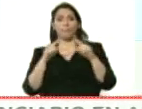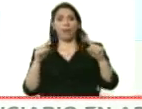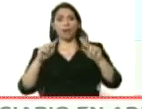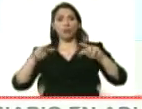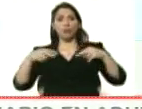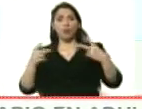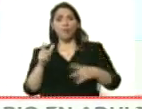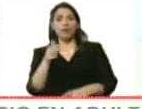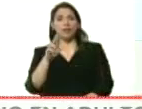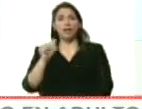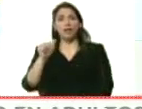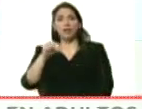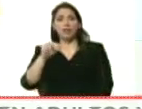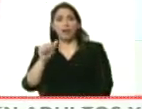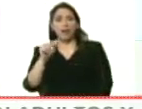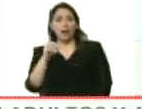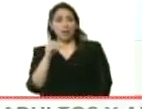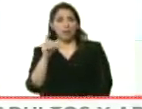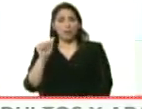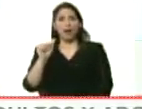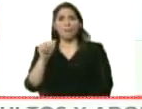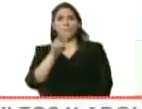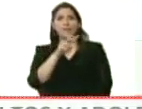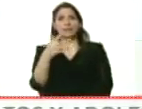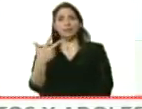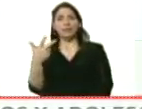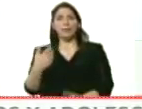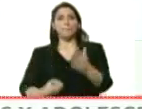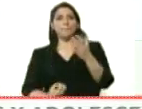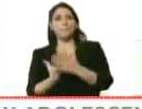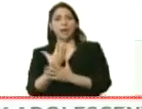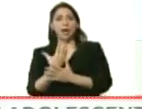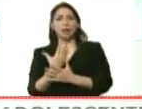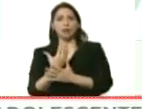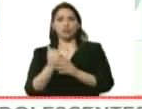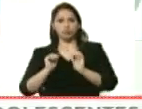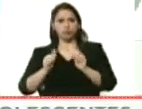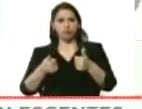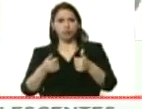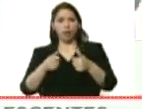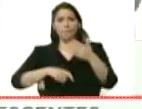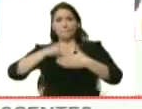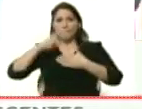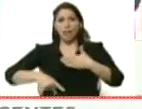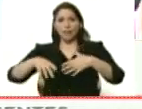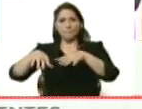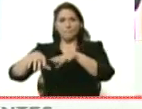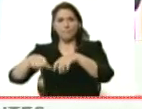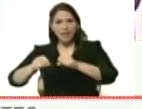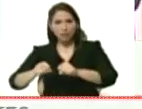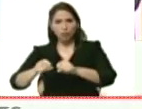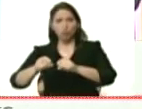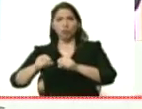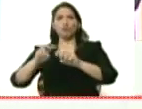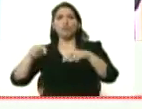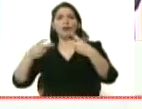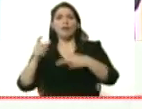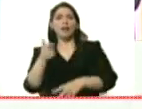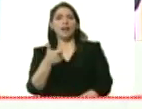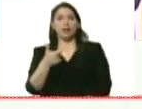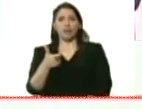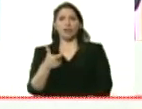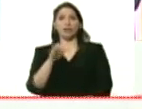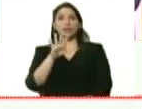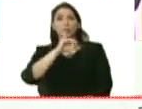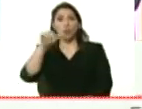Granada. 23 de mayo, pone en marcha su plan de invasión de la Nueva Granada. 5 de julio, paso